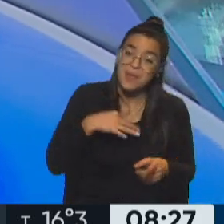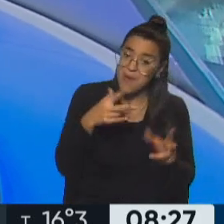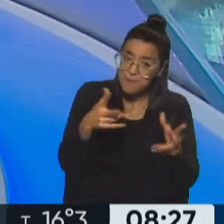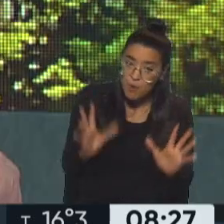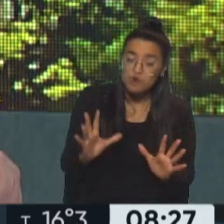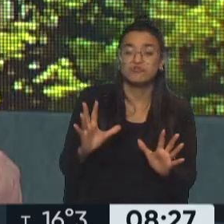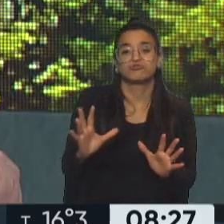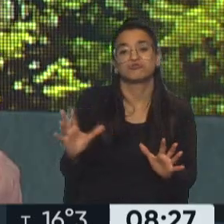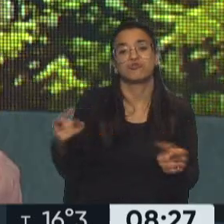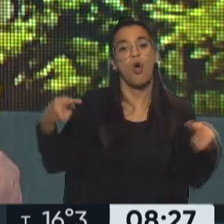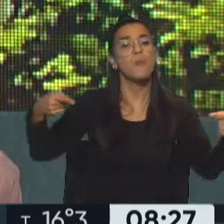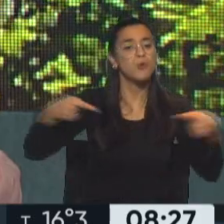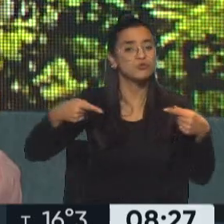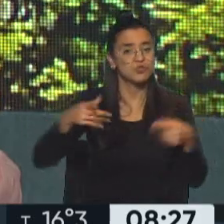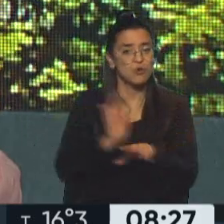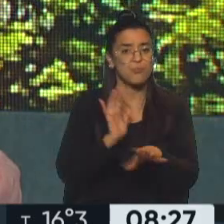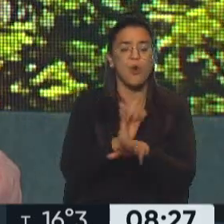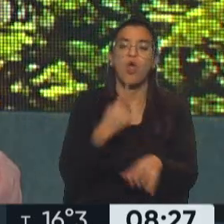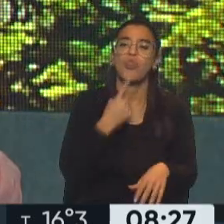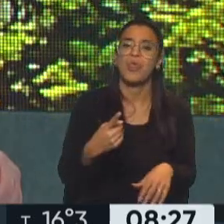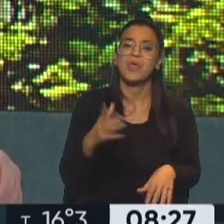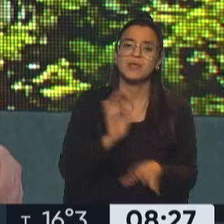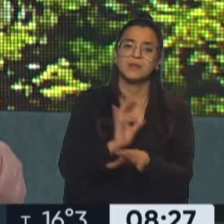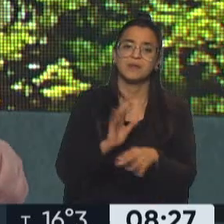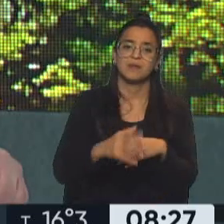que la oposición levanta la bandera del